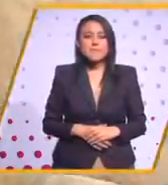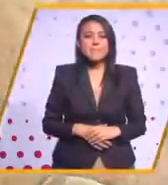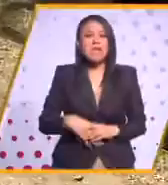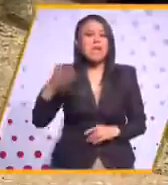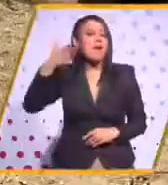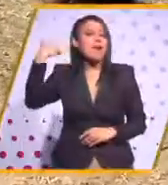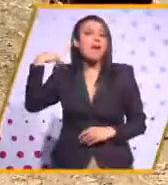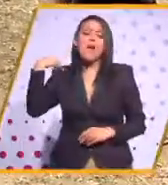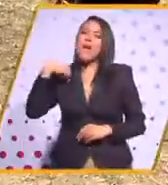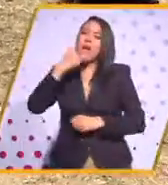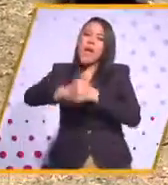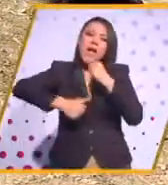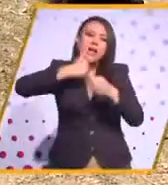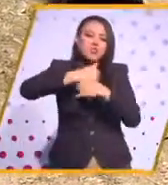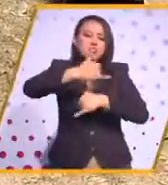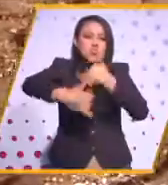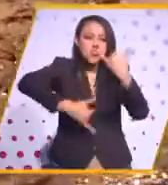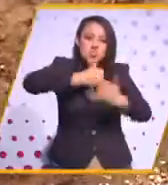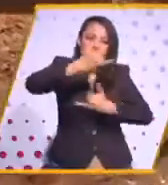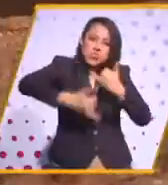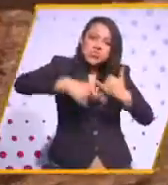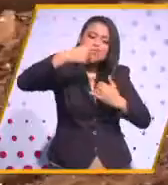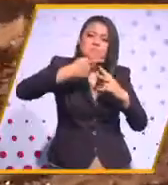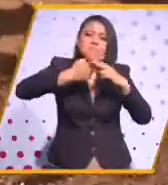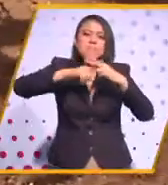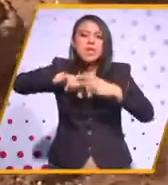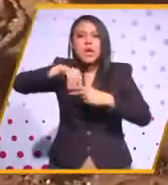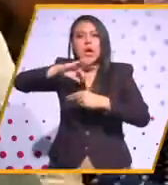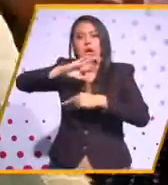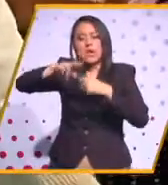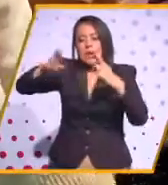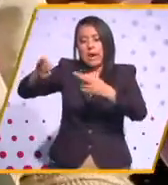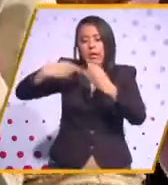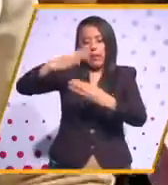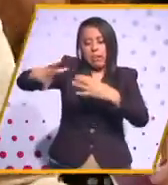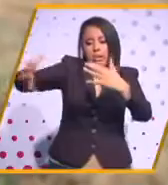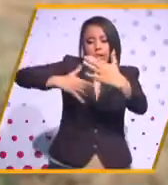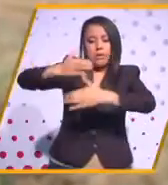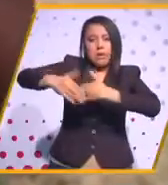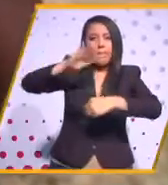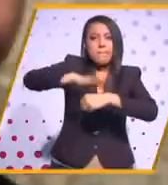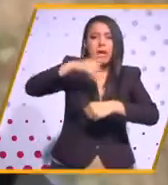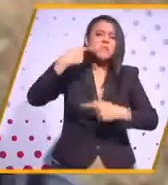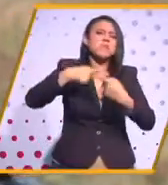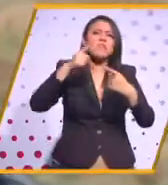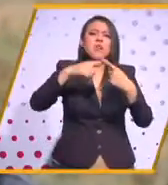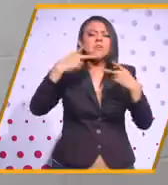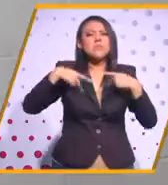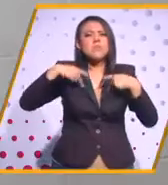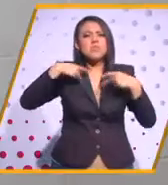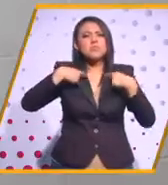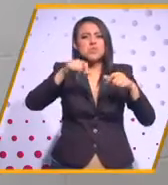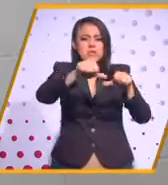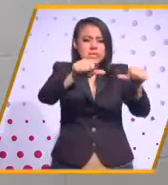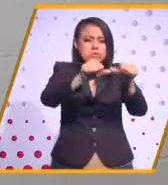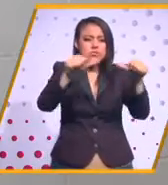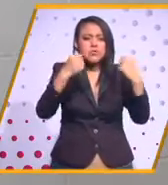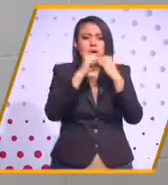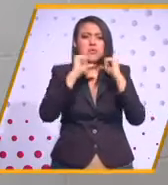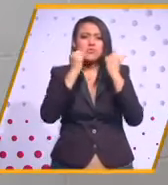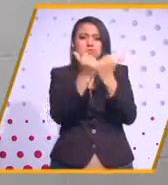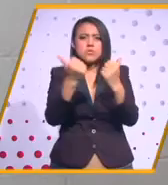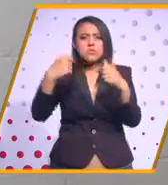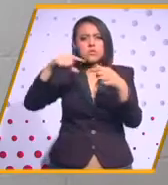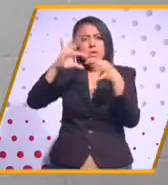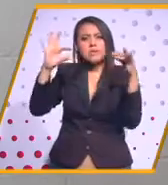Desde hace muchos años, Juguetón, la campaña de recolección de juguetes más grande del mundo, ha logrado muchas alianzas. Estamos en Yocadi, una